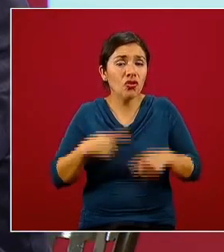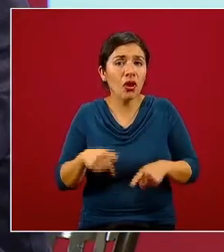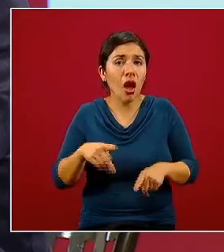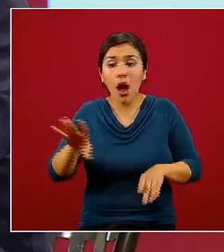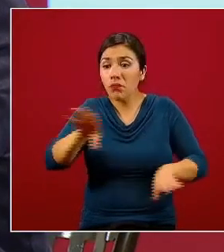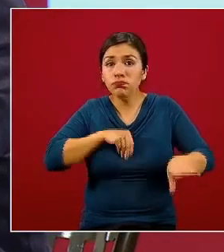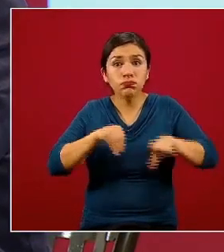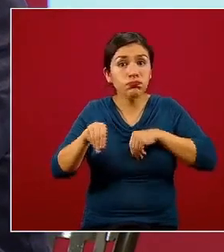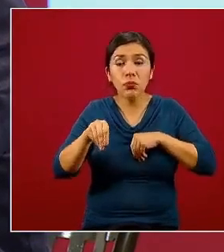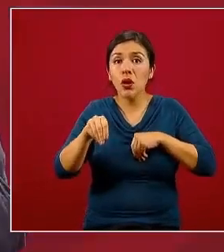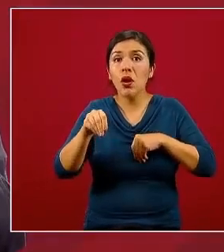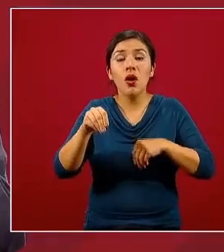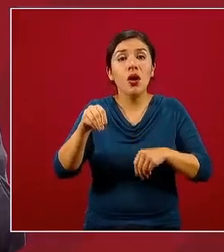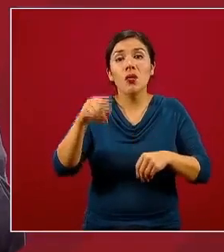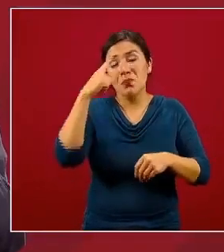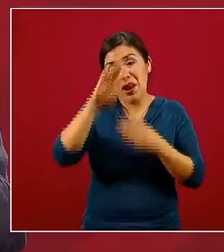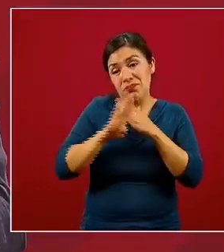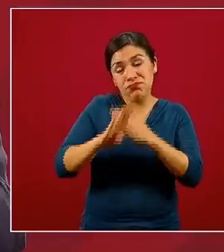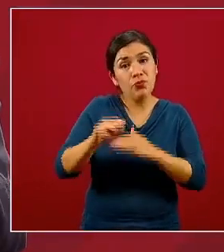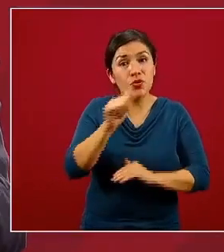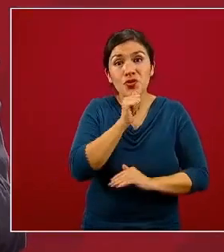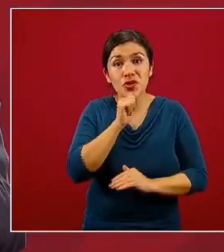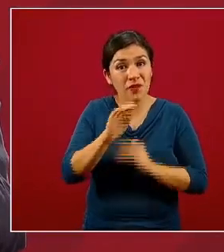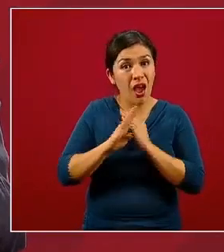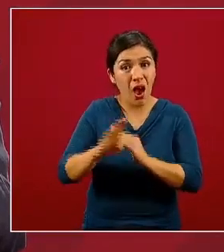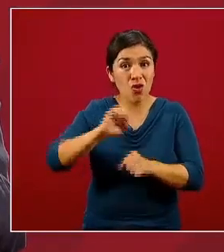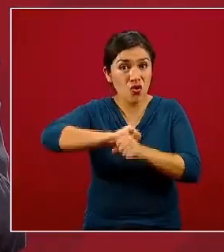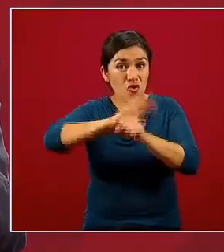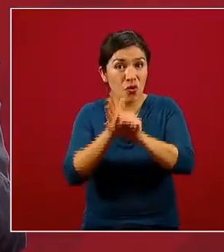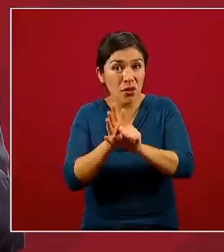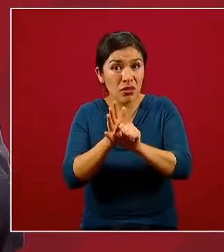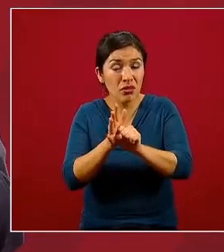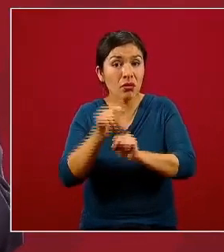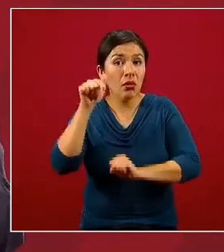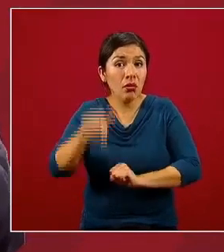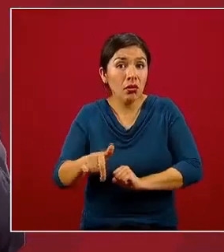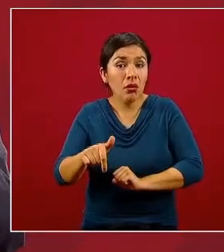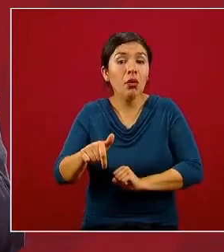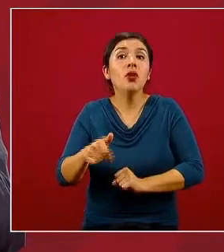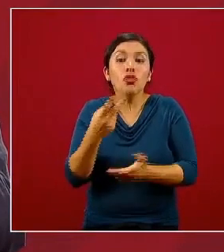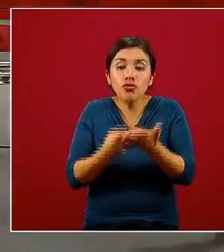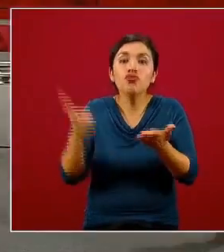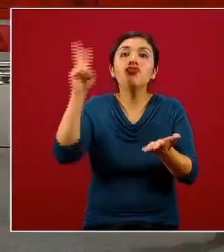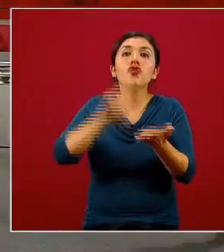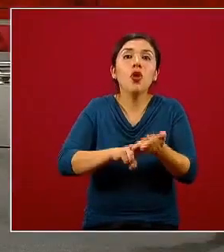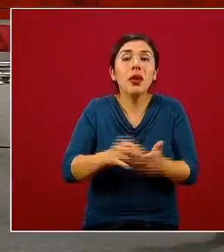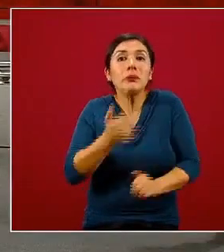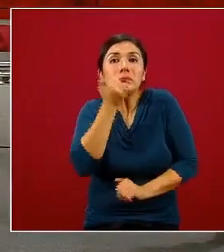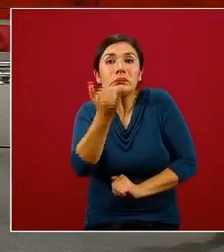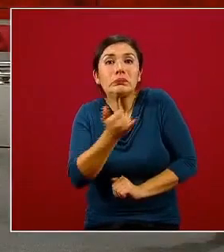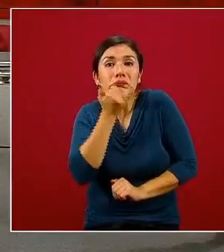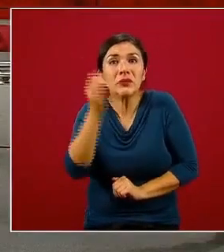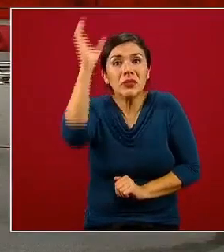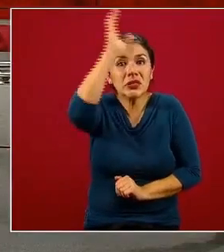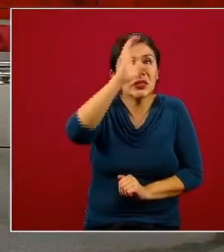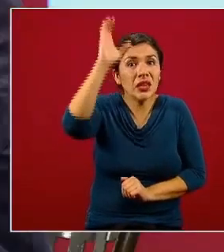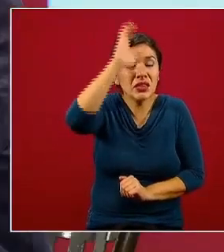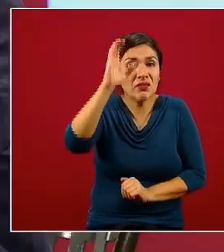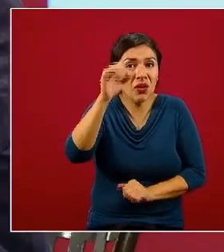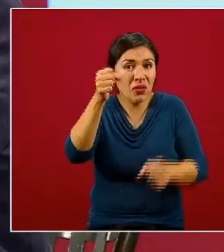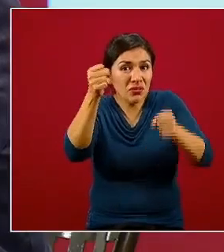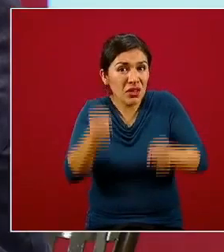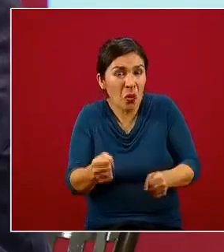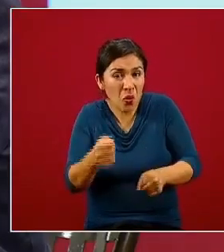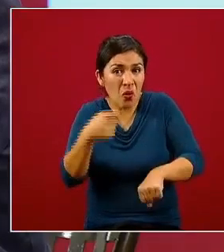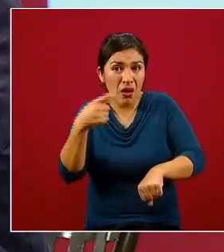inmunes a COVID o al virus que lo causa, SARS-CoV-2, y todavía con la incertidumbre científica de si